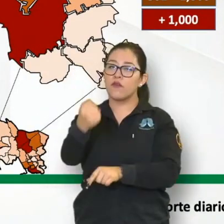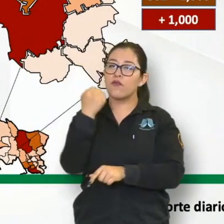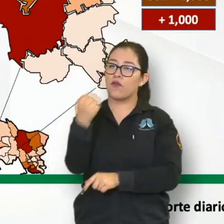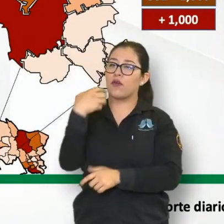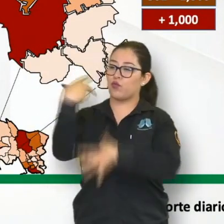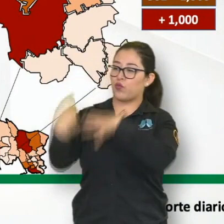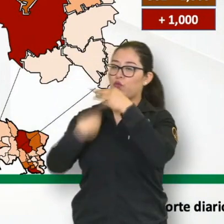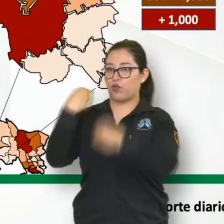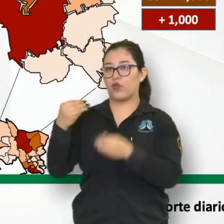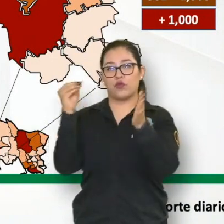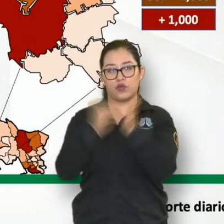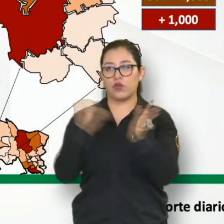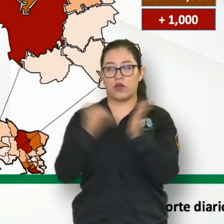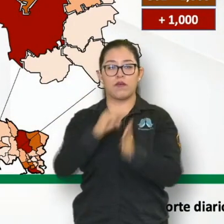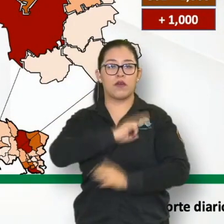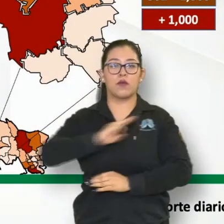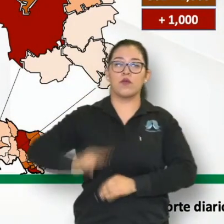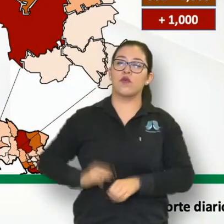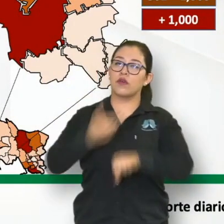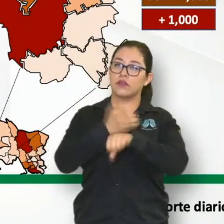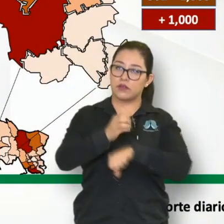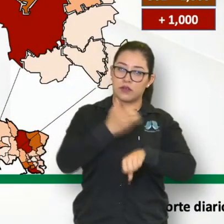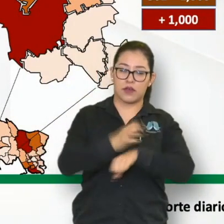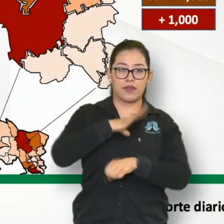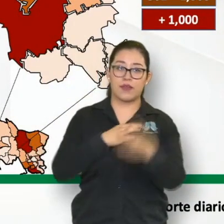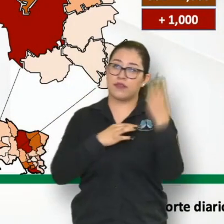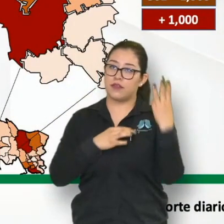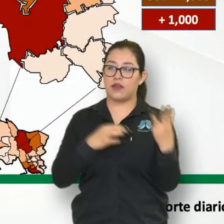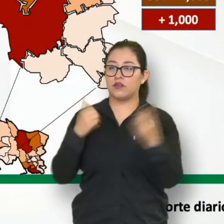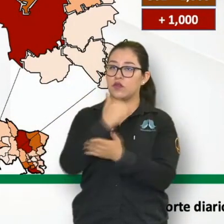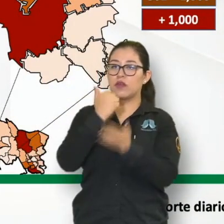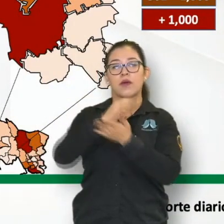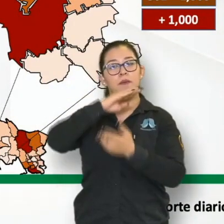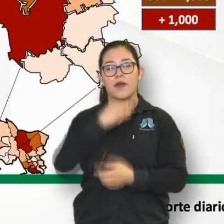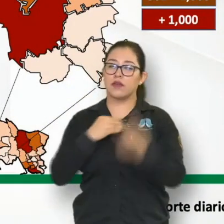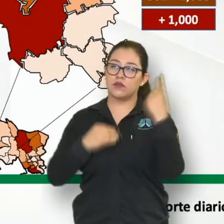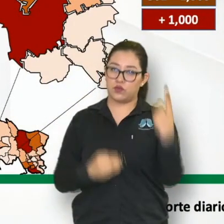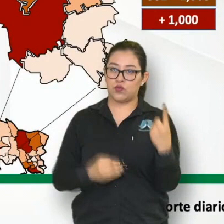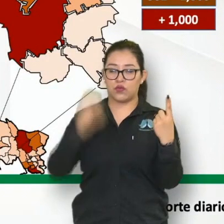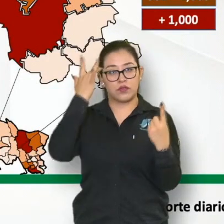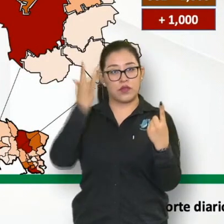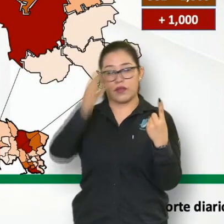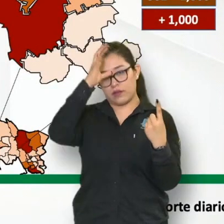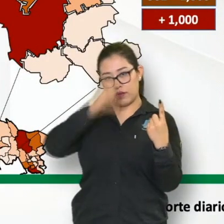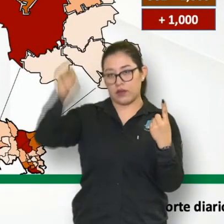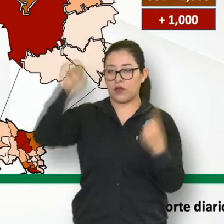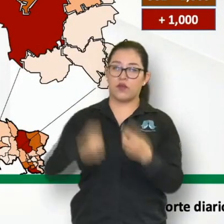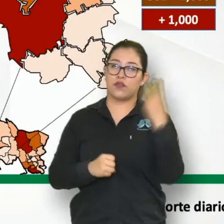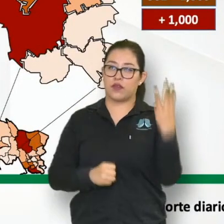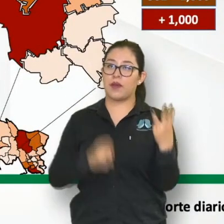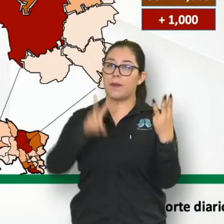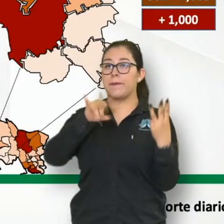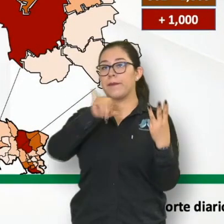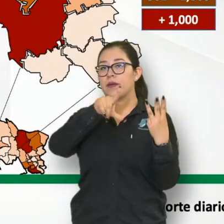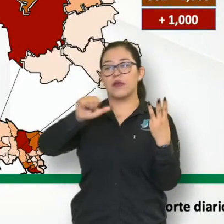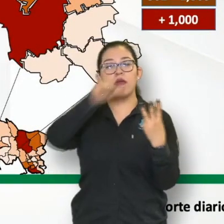transmisión importante en el municipio de cerritos tenemos tres casos en ciudad del maíz un caso san ciro de acosta tres casos y villa